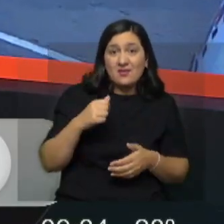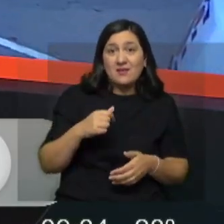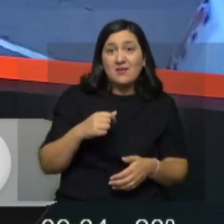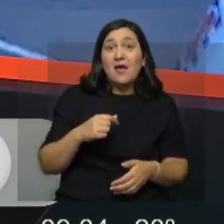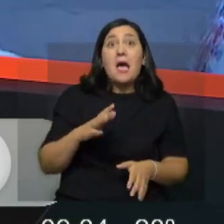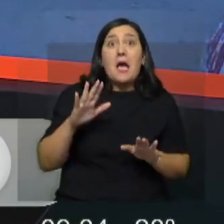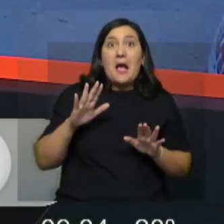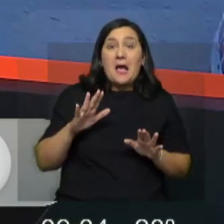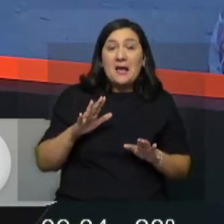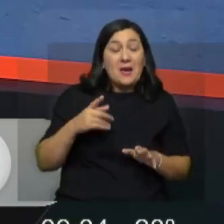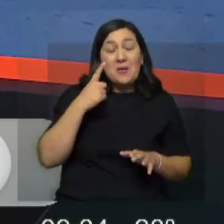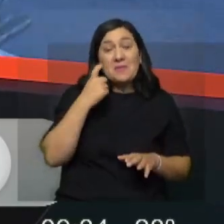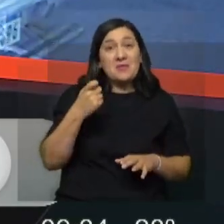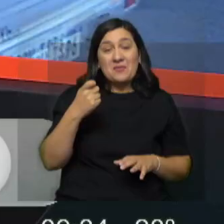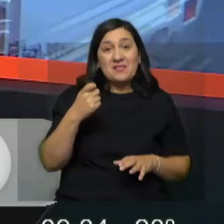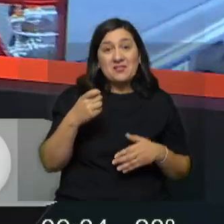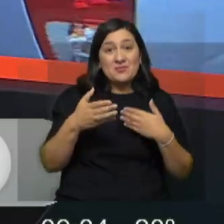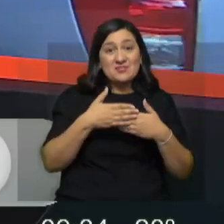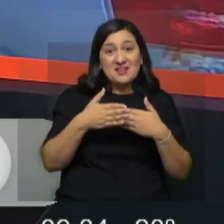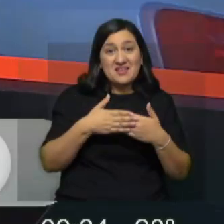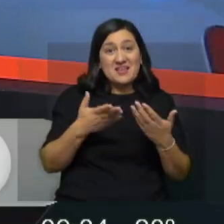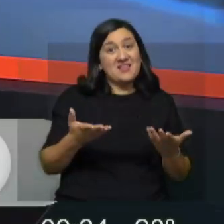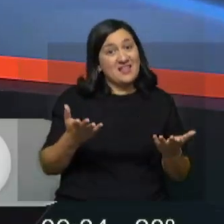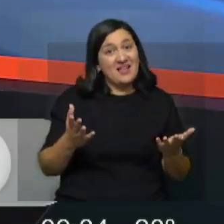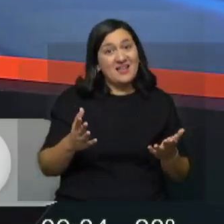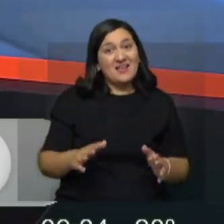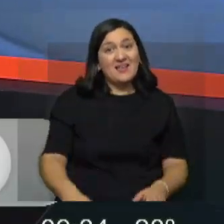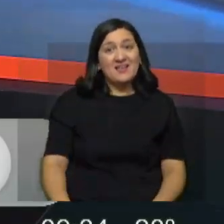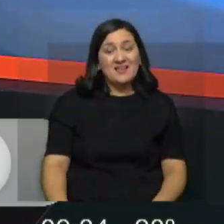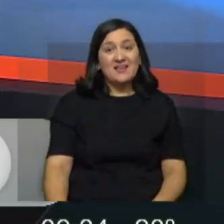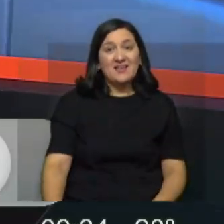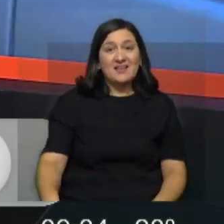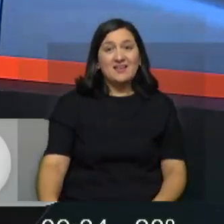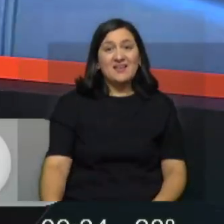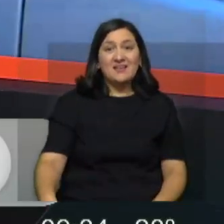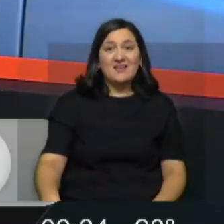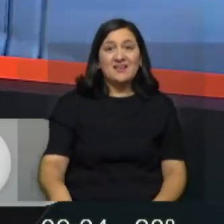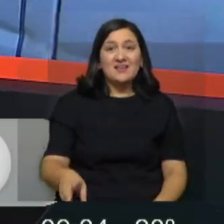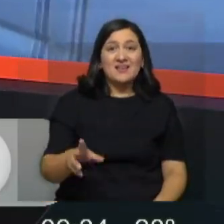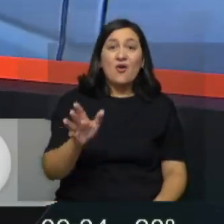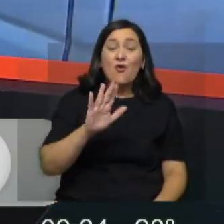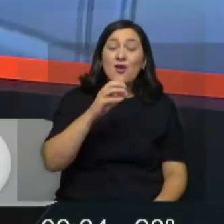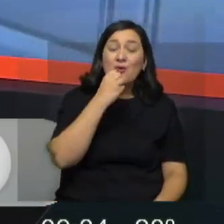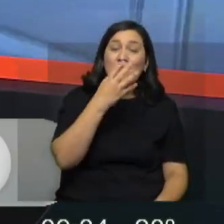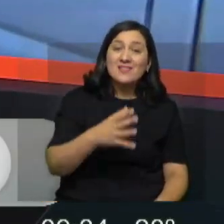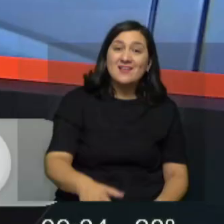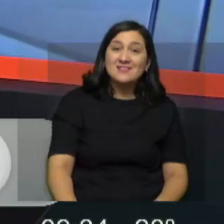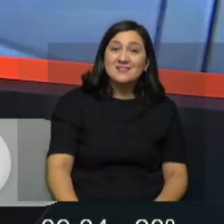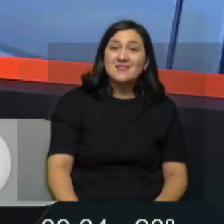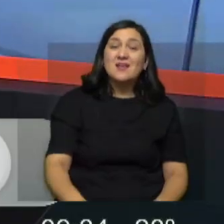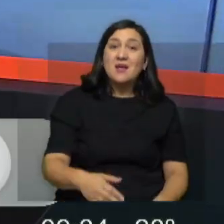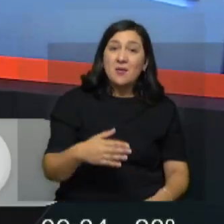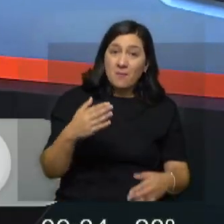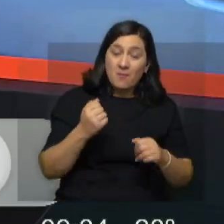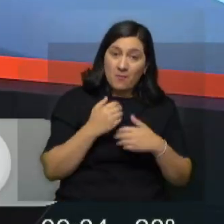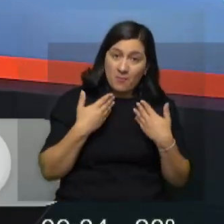Cae una camioneta, claro, me frenó cerquita, caballero. A ver, claro. Ahí ya tenés el primero. ¿Cómo le va, caballero? ¿Podemos bajar el